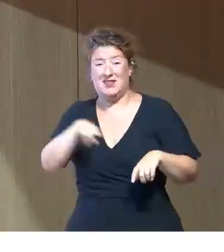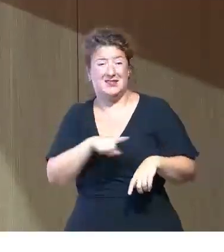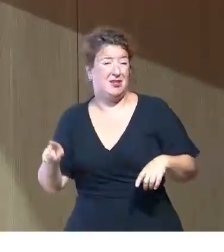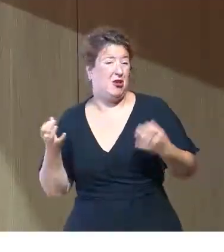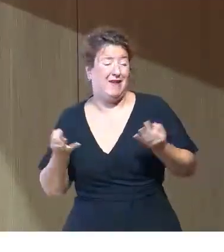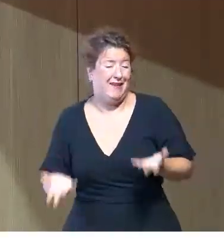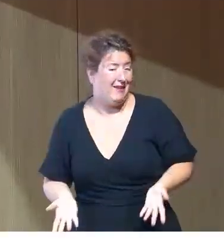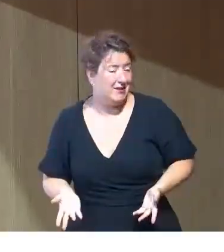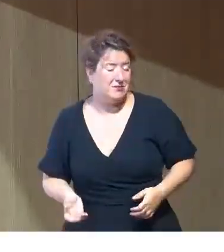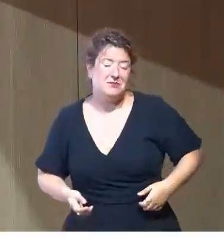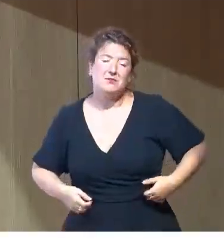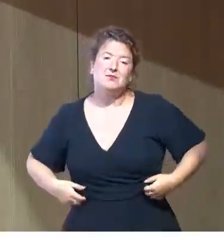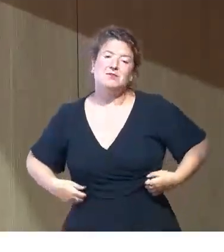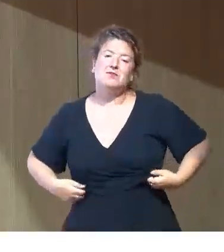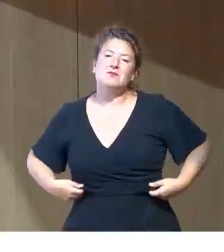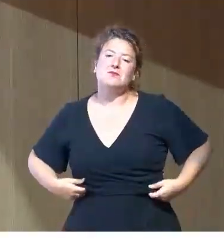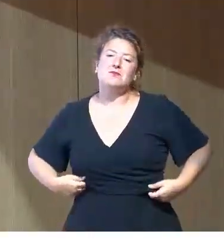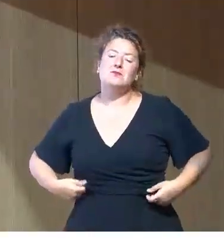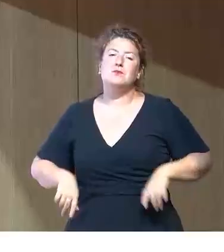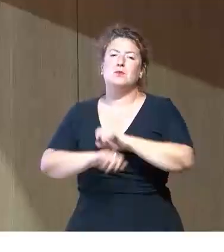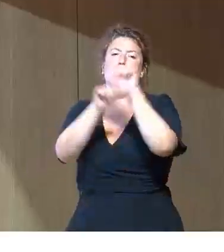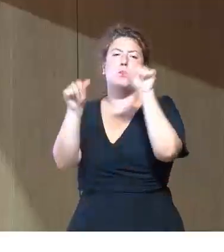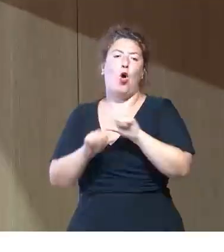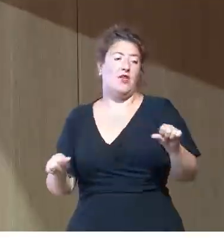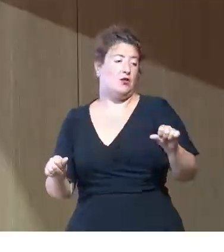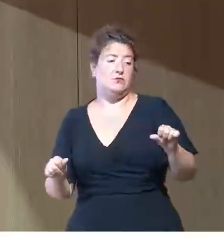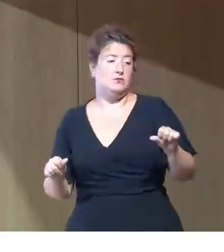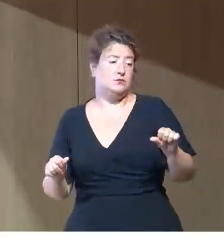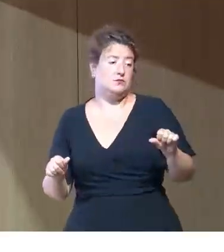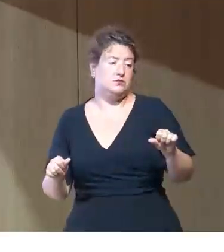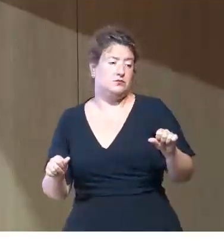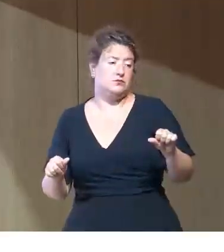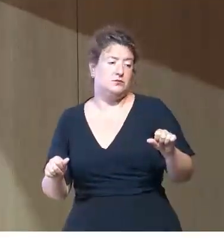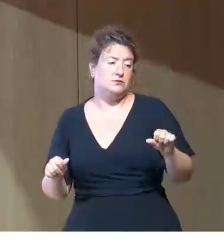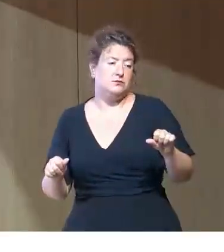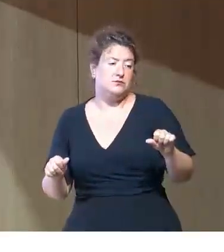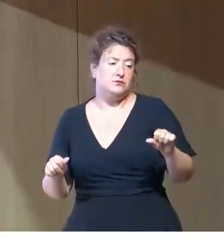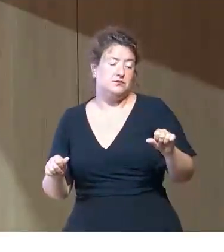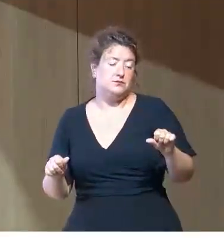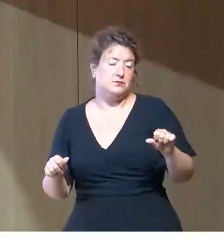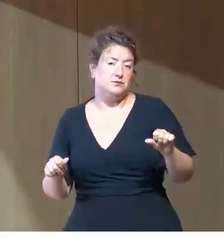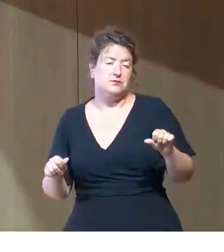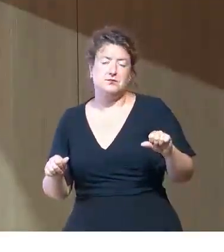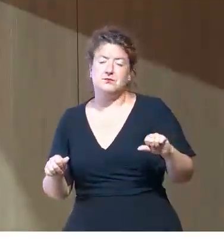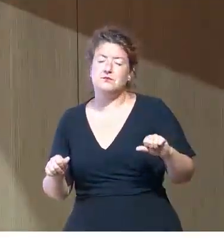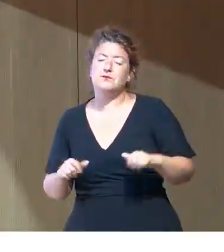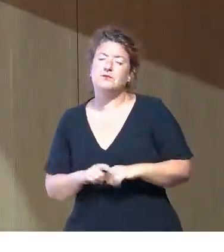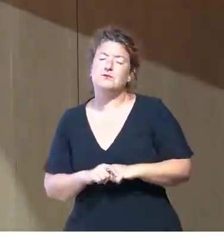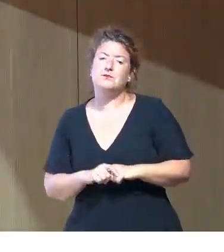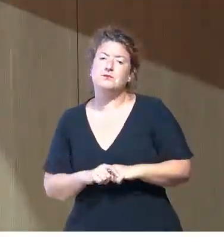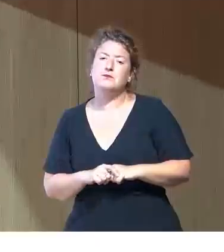construyendo es son modelos que cuando queremos llevar al marco al marco al marco